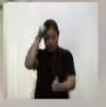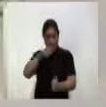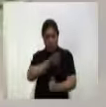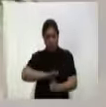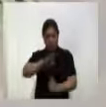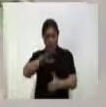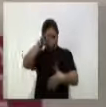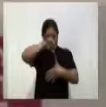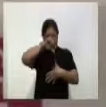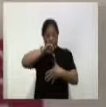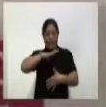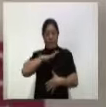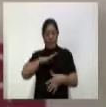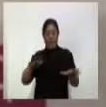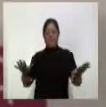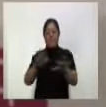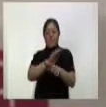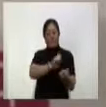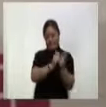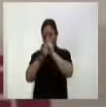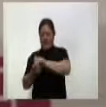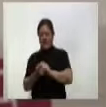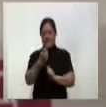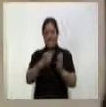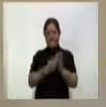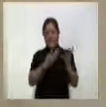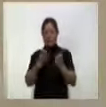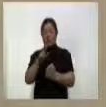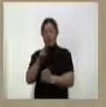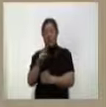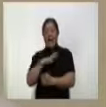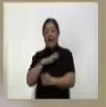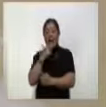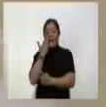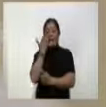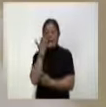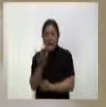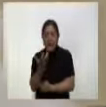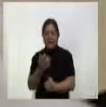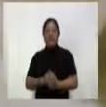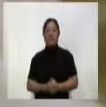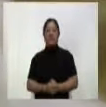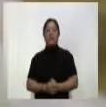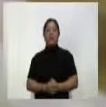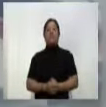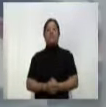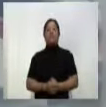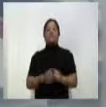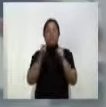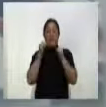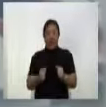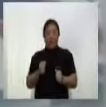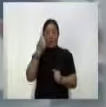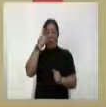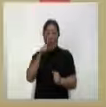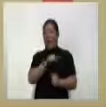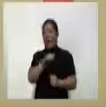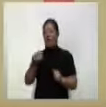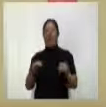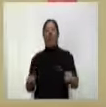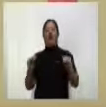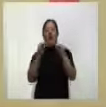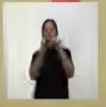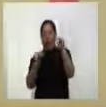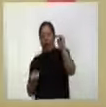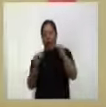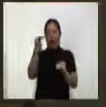sudamericano, que viene a reemplazar la de 1980 y busca construir un renovado pacto social para derribar la desigualdad, manifestaron